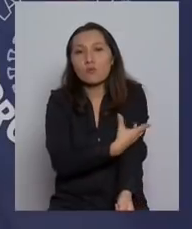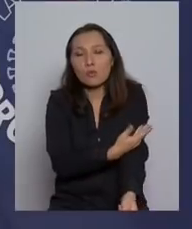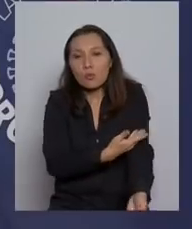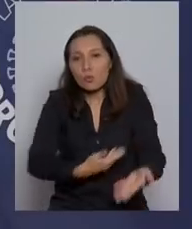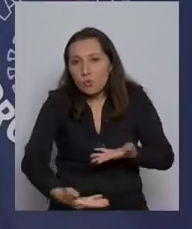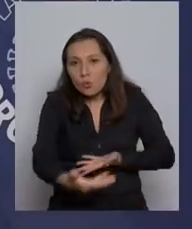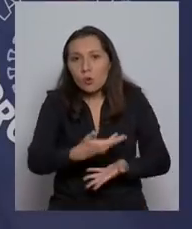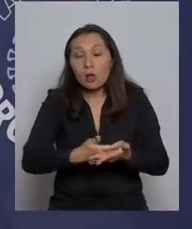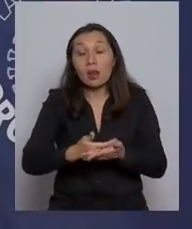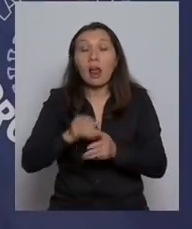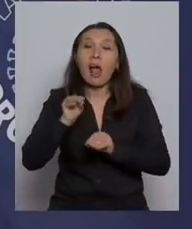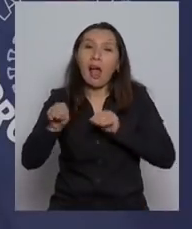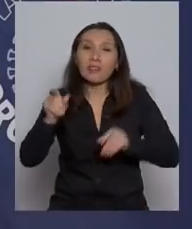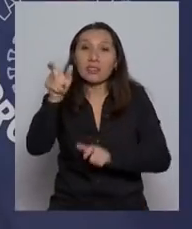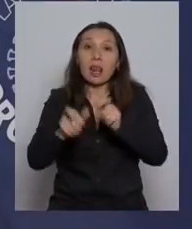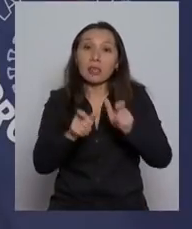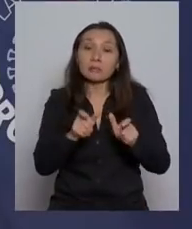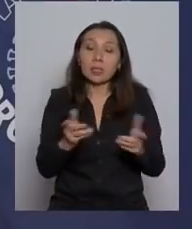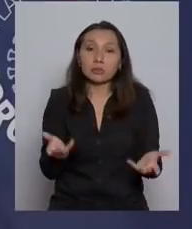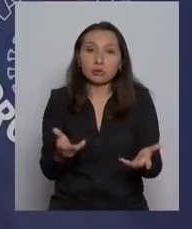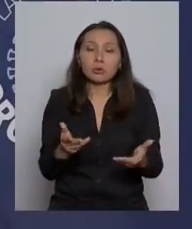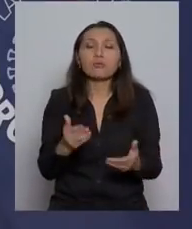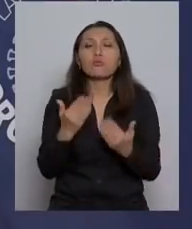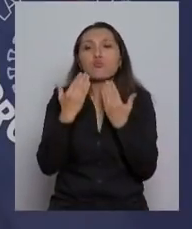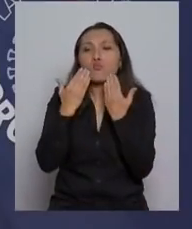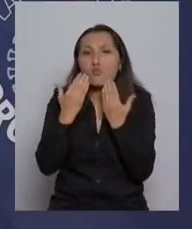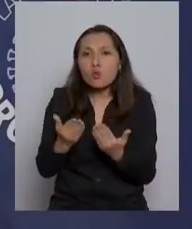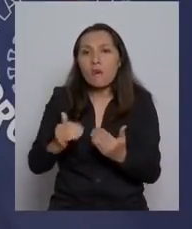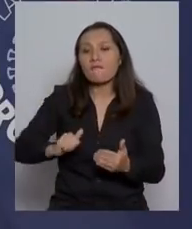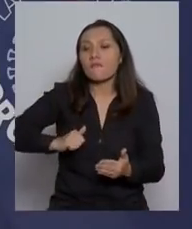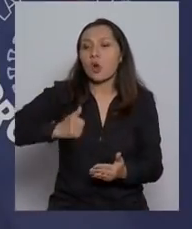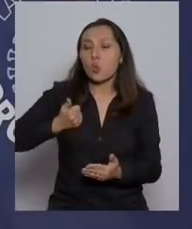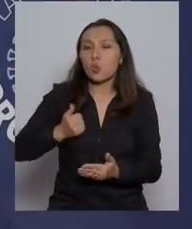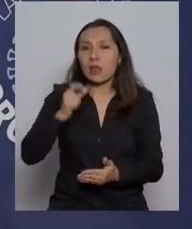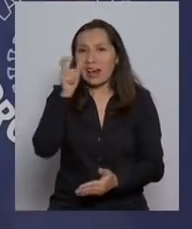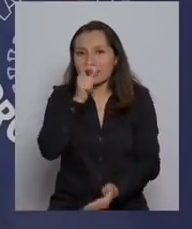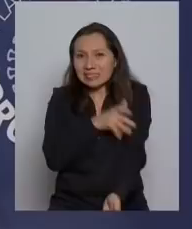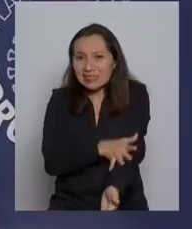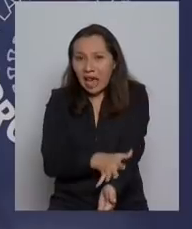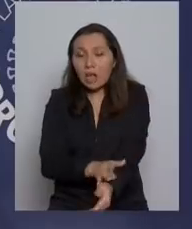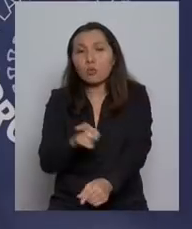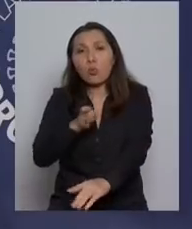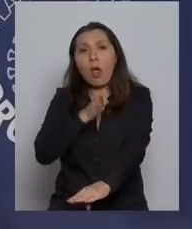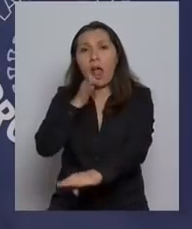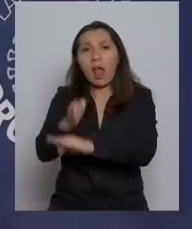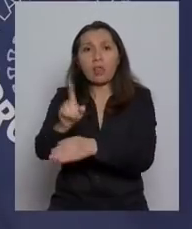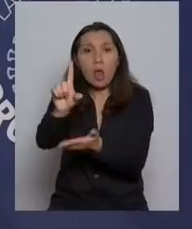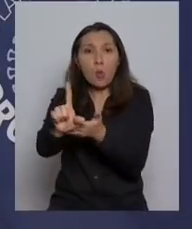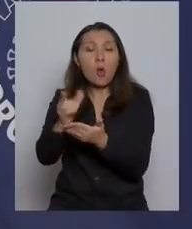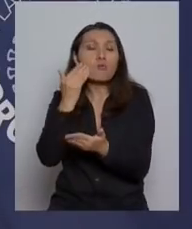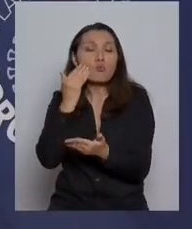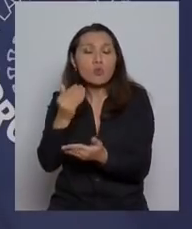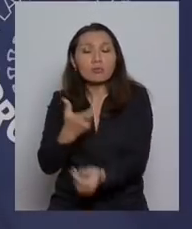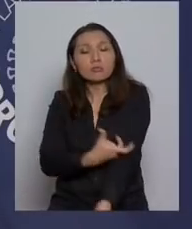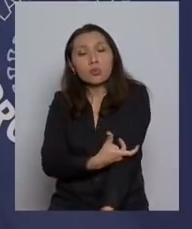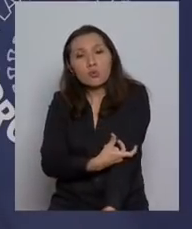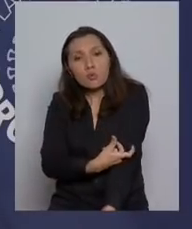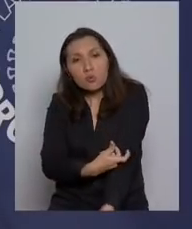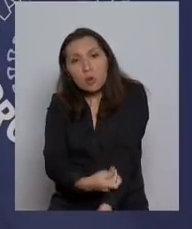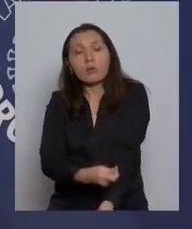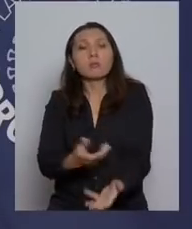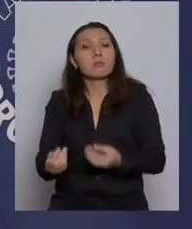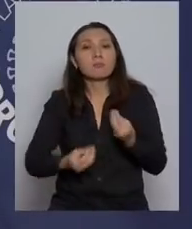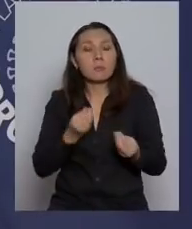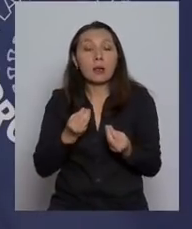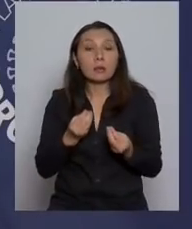un llamado a las personas a donación voluntaria, de acercarse a bancos de sangre. Efectivamente, esto es